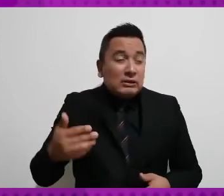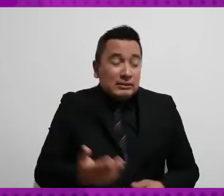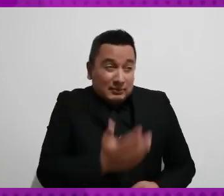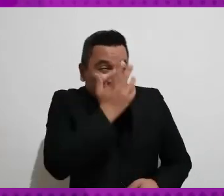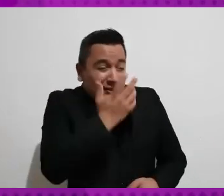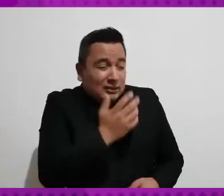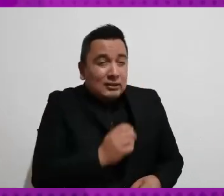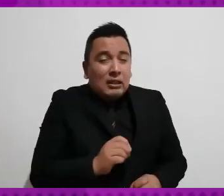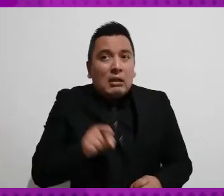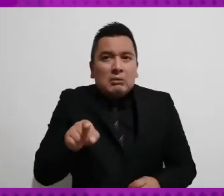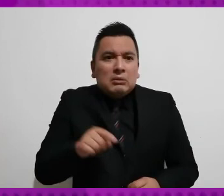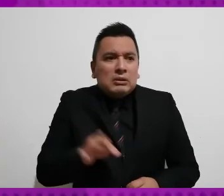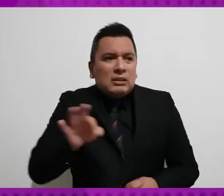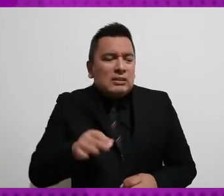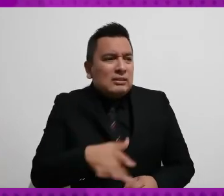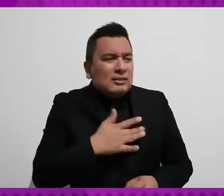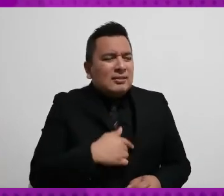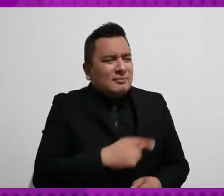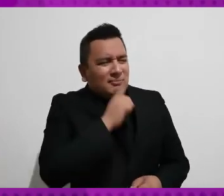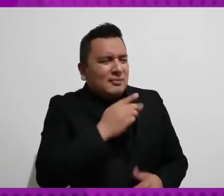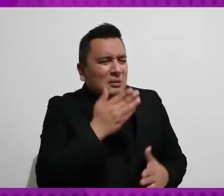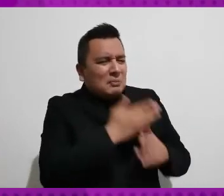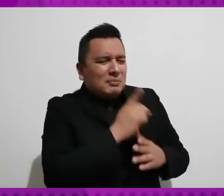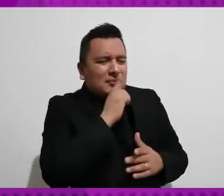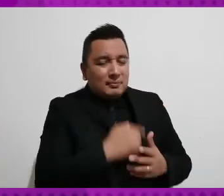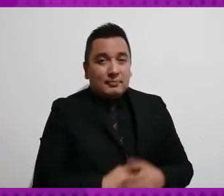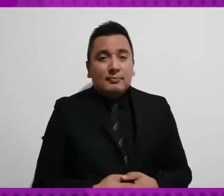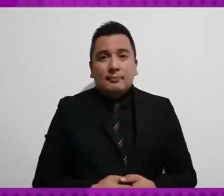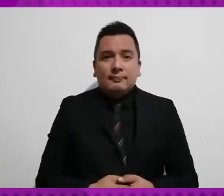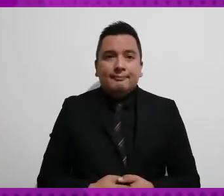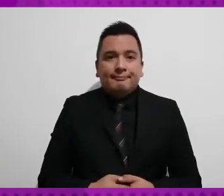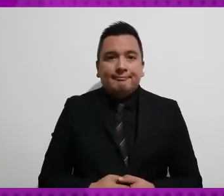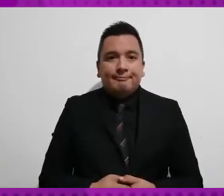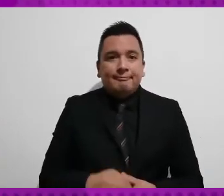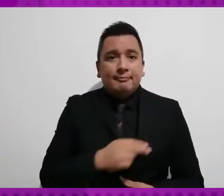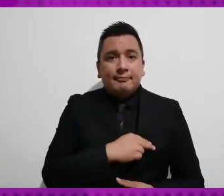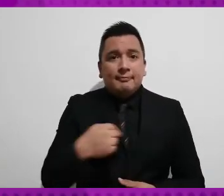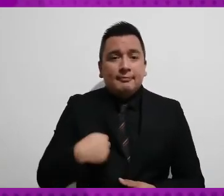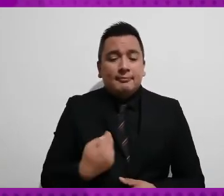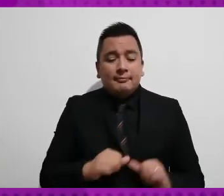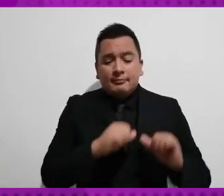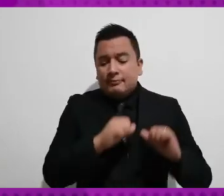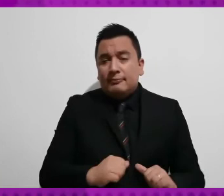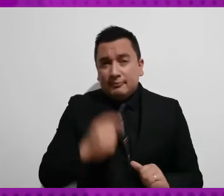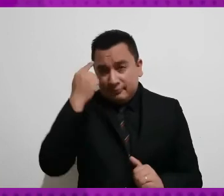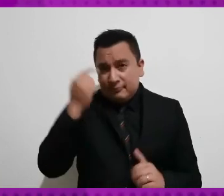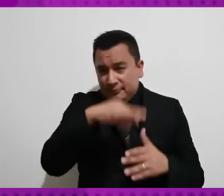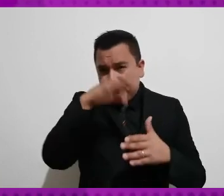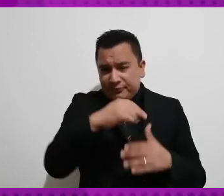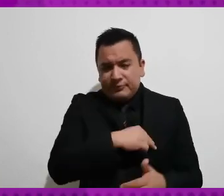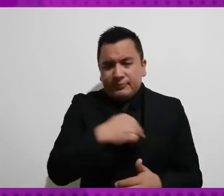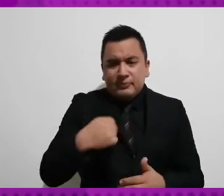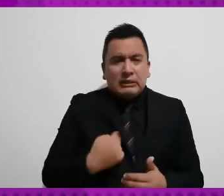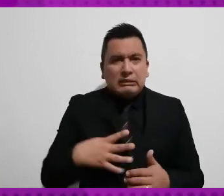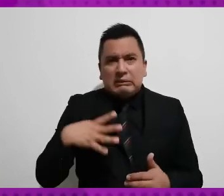que el día de la jornada electoral digan, pues ¿sabes qué? Mejor no voy a votar. No, nosotros, las autoridades electorales, estamos trabajando